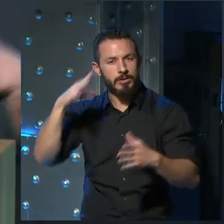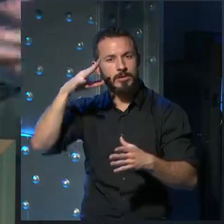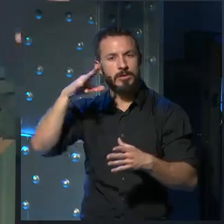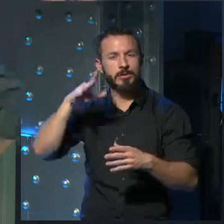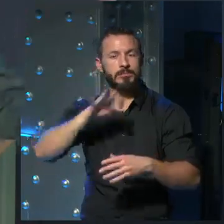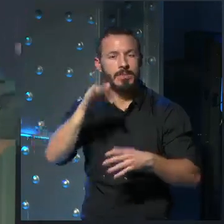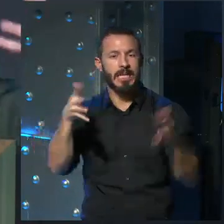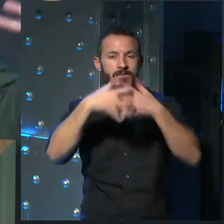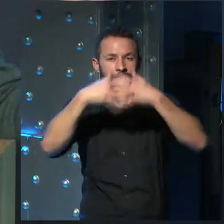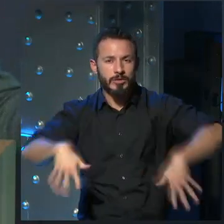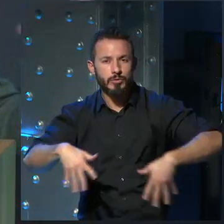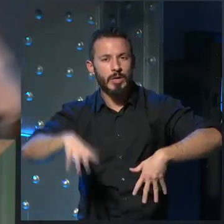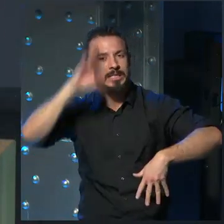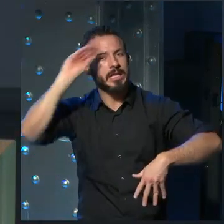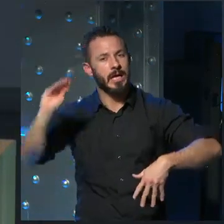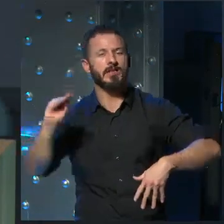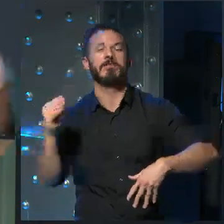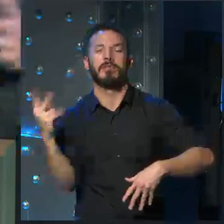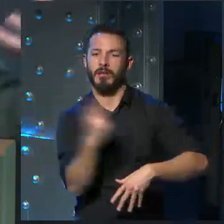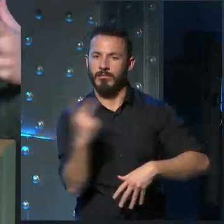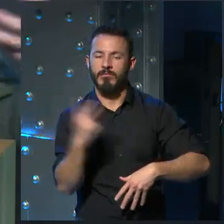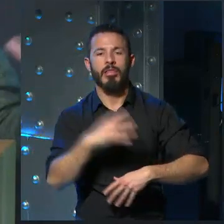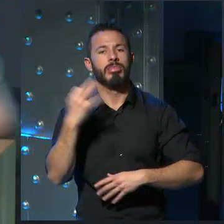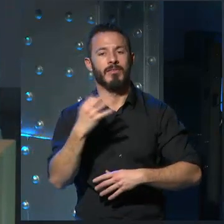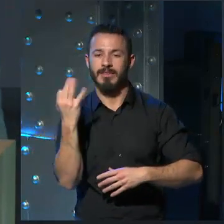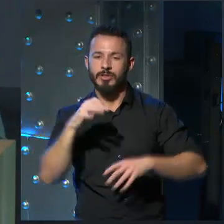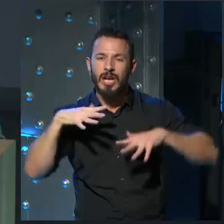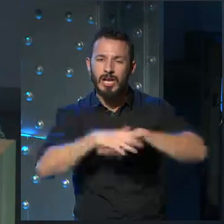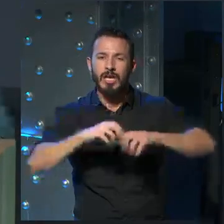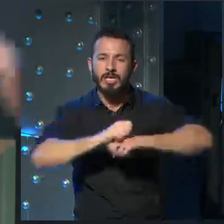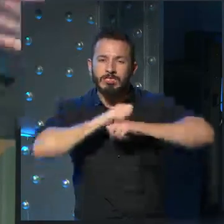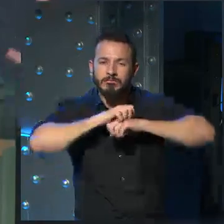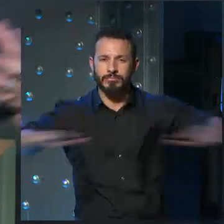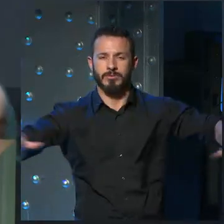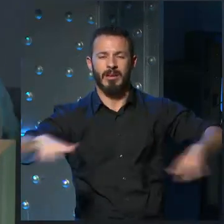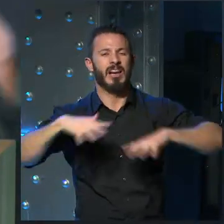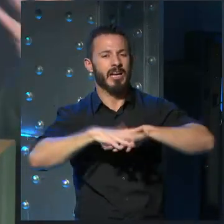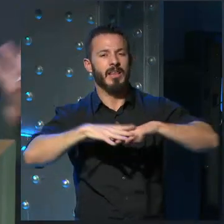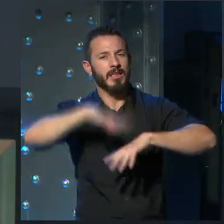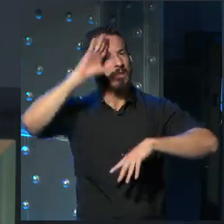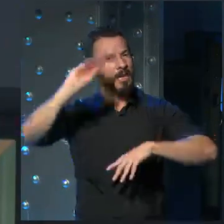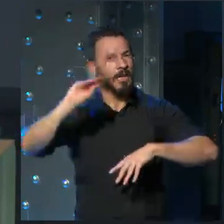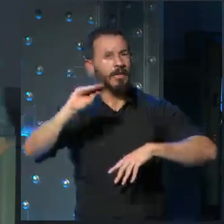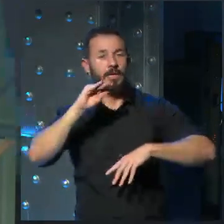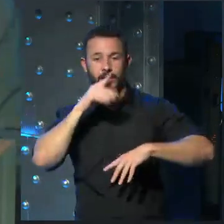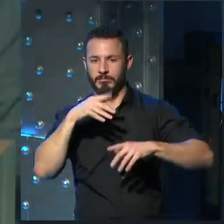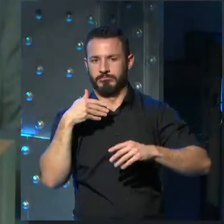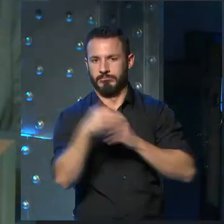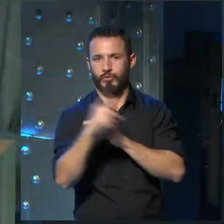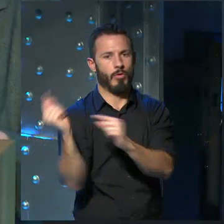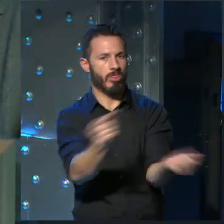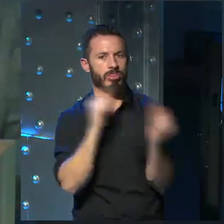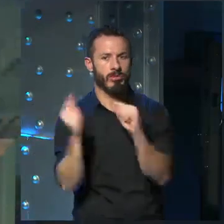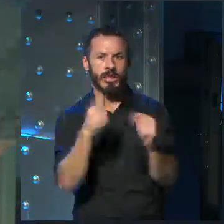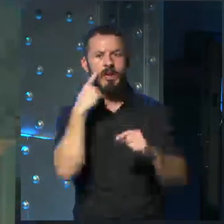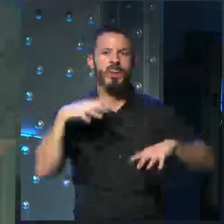unas infraestructuras inteligentes. Necesitamos desplegar unas redes que sean inteligentes. Tenemos grandes debates por delante en torno a